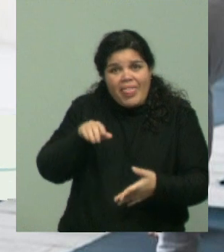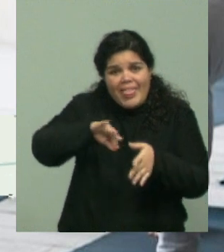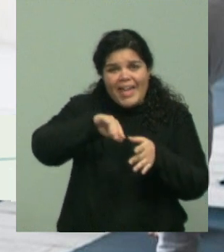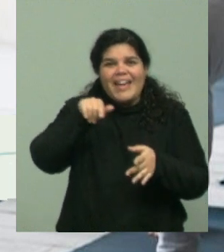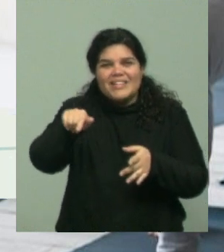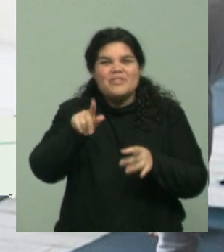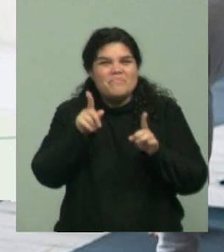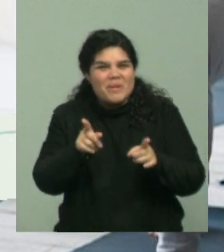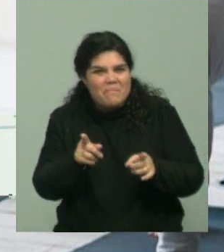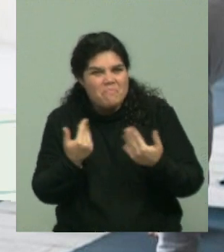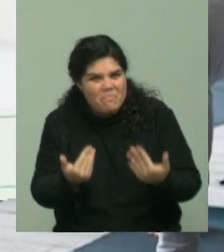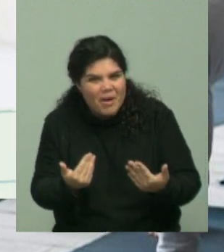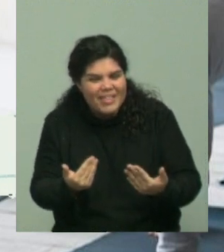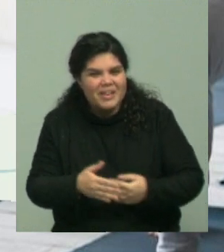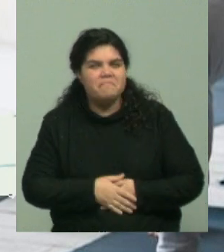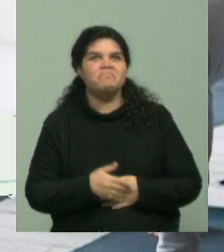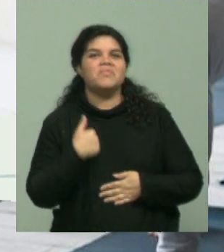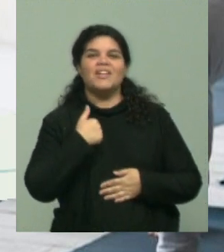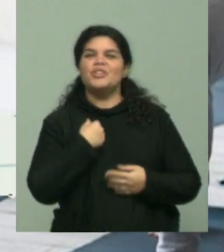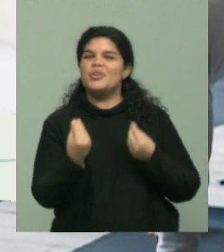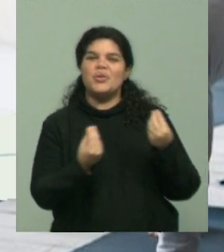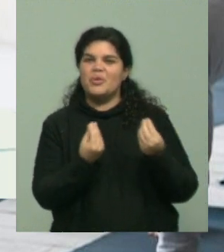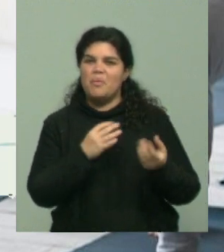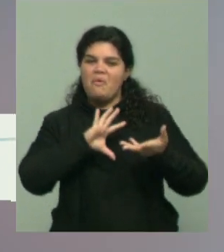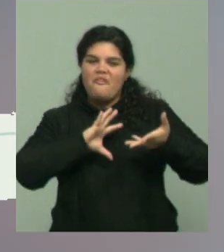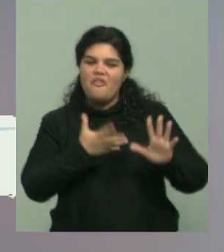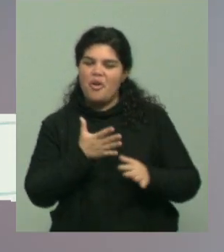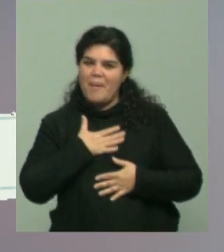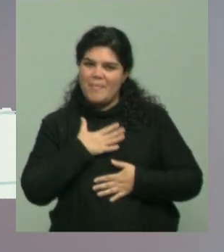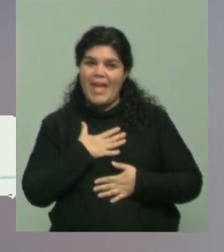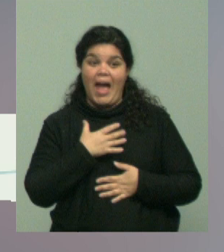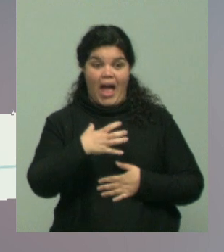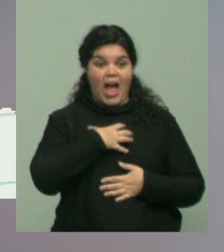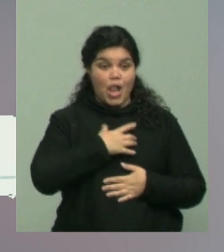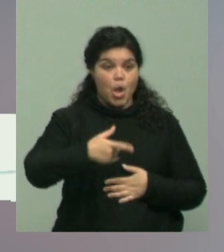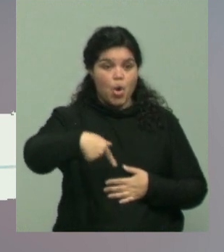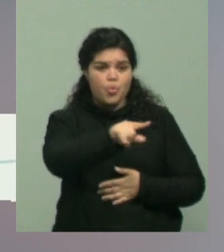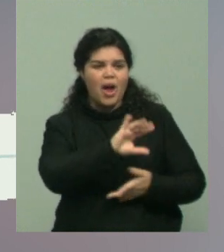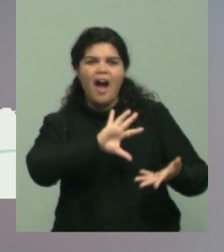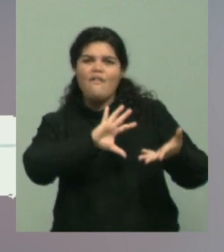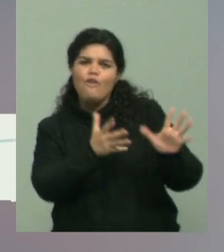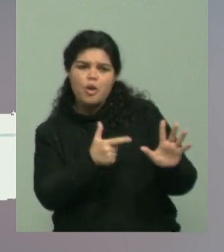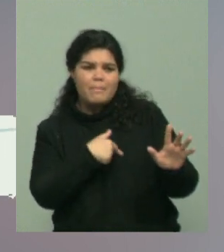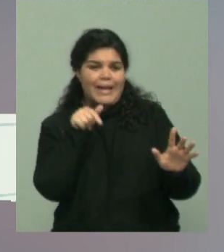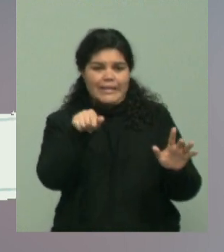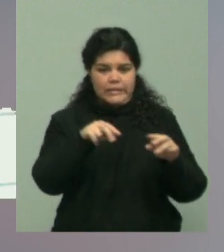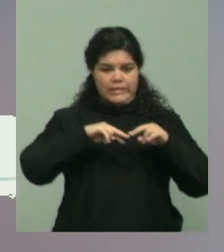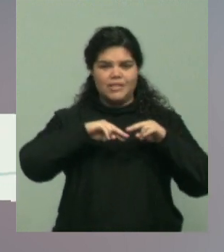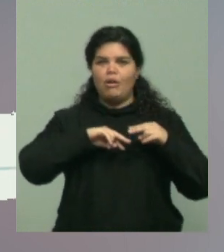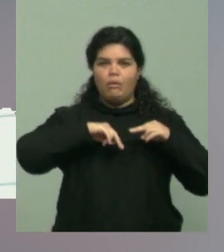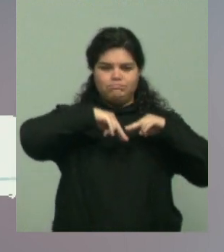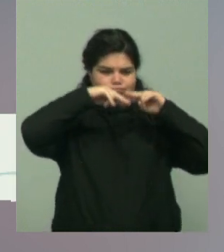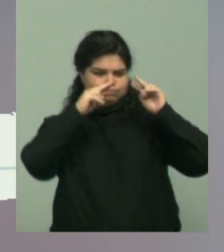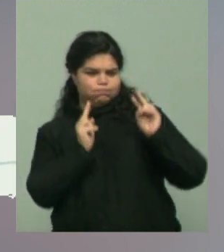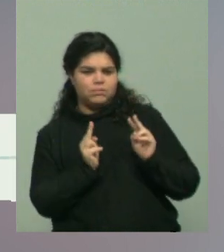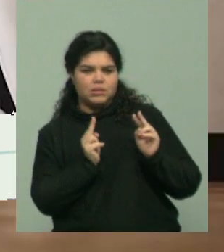trabajo con los alumnos de una manera que siempre les digo, por ahí cuando haya alguna postura que no puedan hacer, la hacen